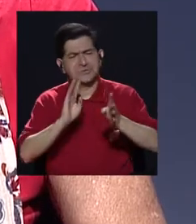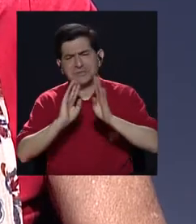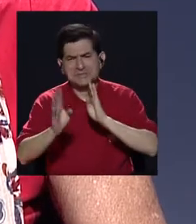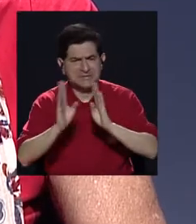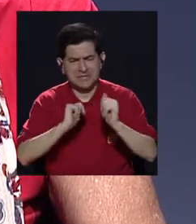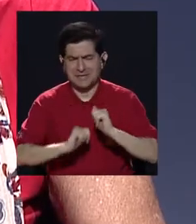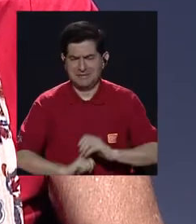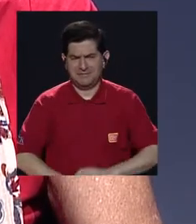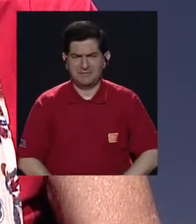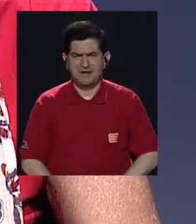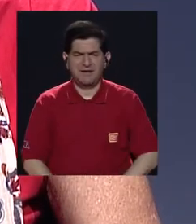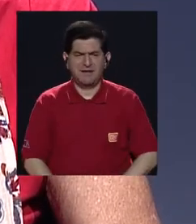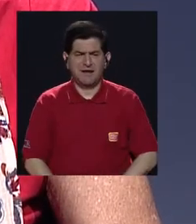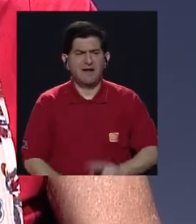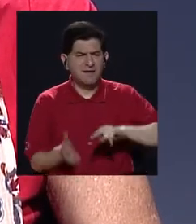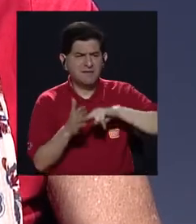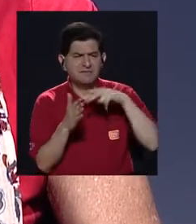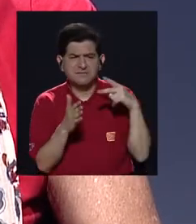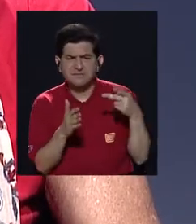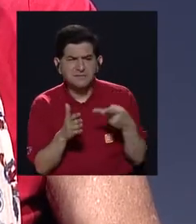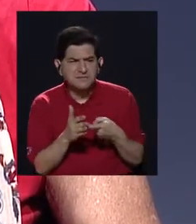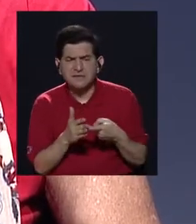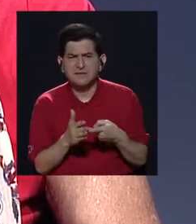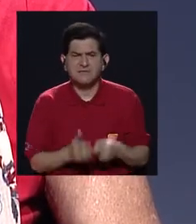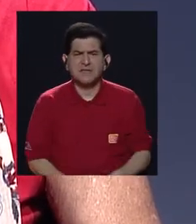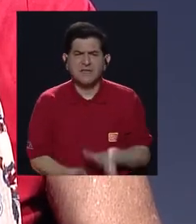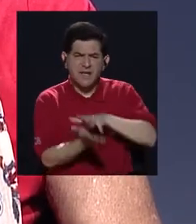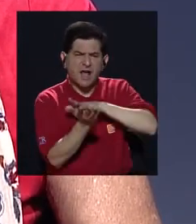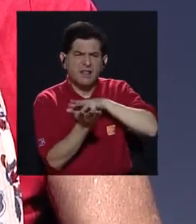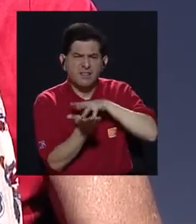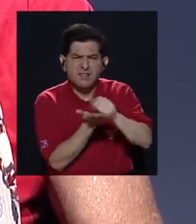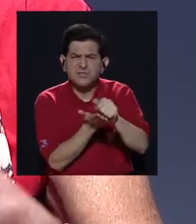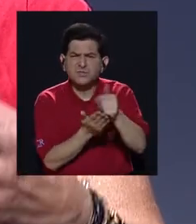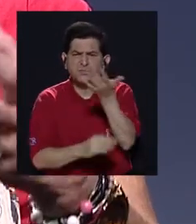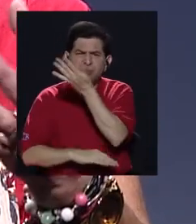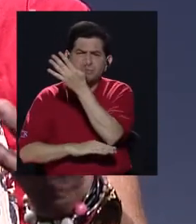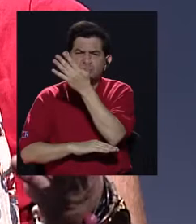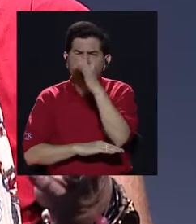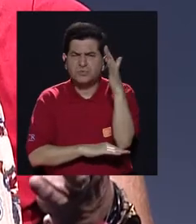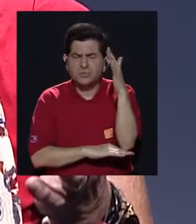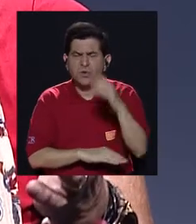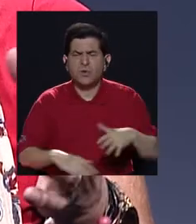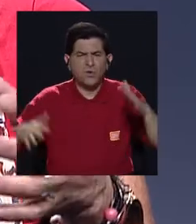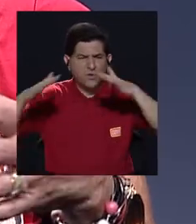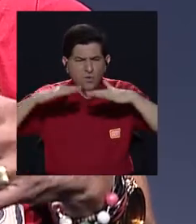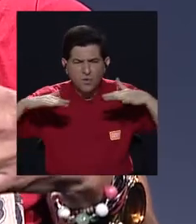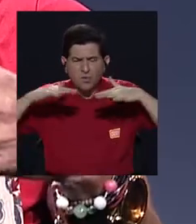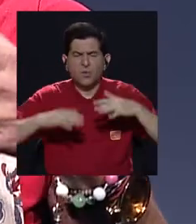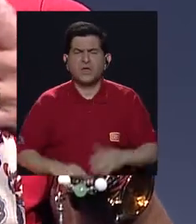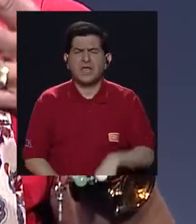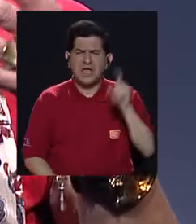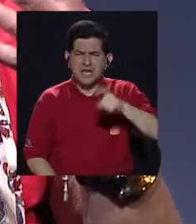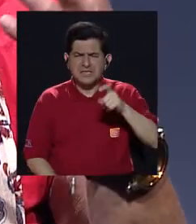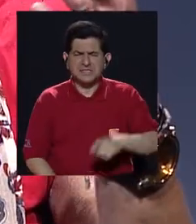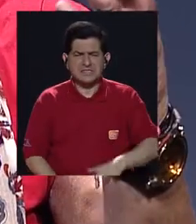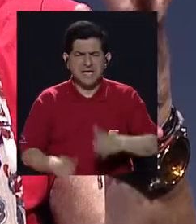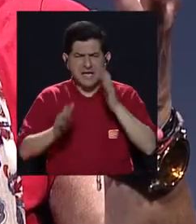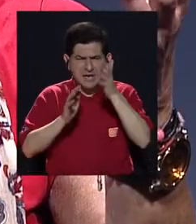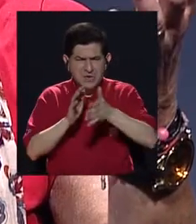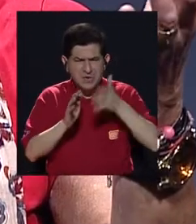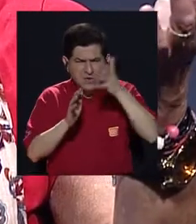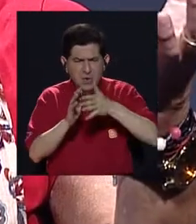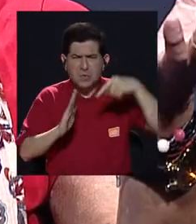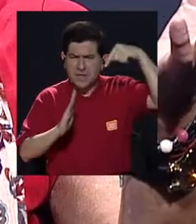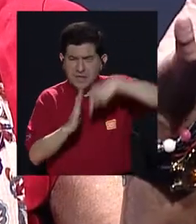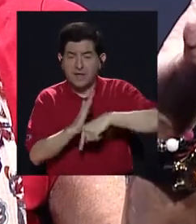la gente habla mucho de que bueno es que entonces vamos a destruir el ambiente y que hay que cuidarlo